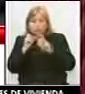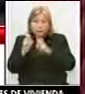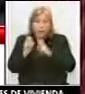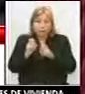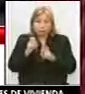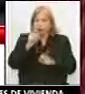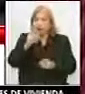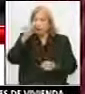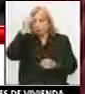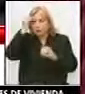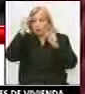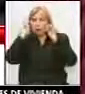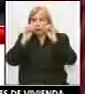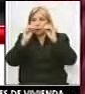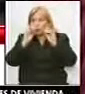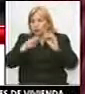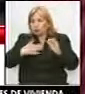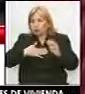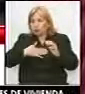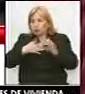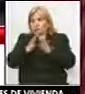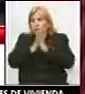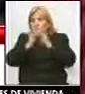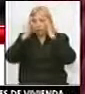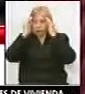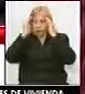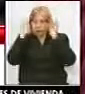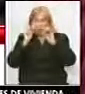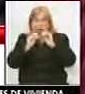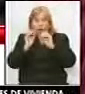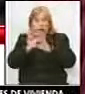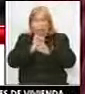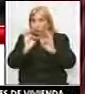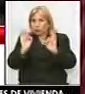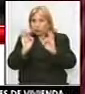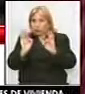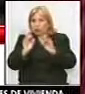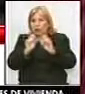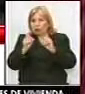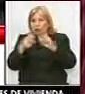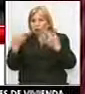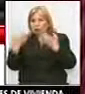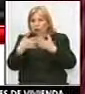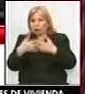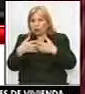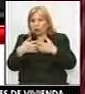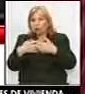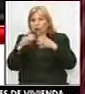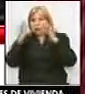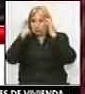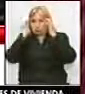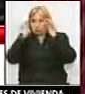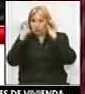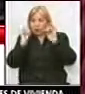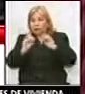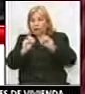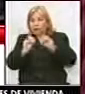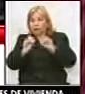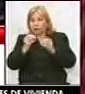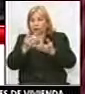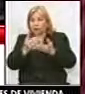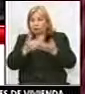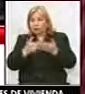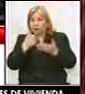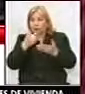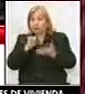le merece a usted? Es una opinión que le estoy pidiendo. No estoy estableciendo ningún tipo de vínculo, simplemente es una opinión tal y cual se la